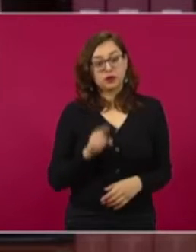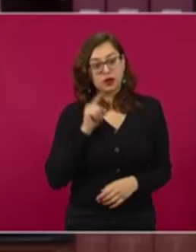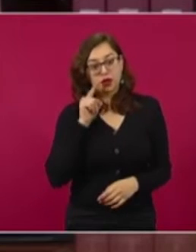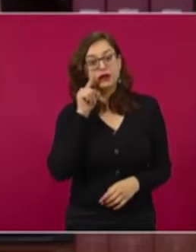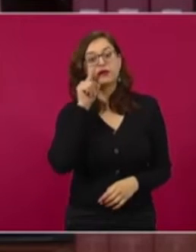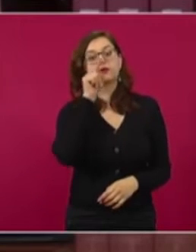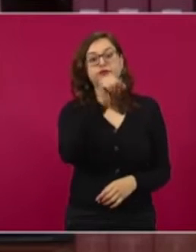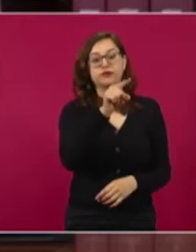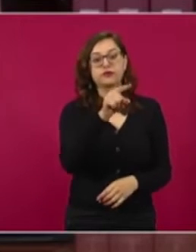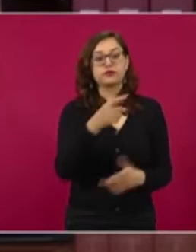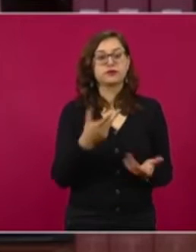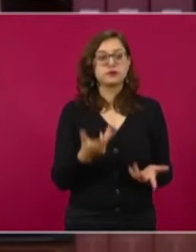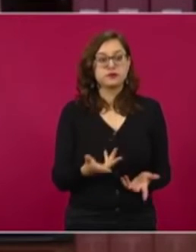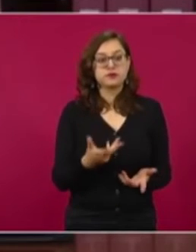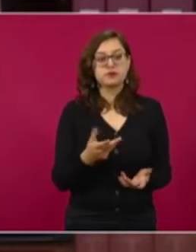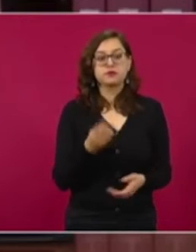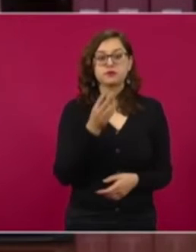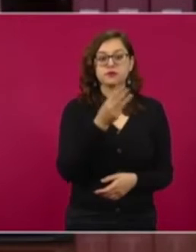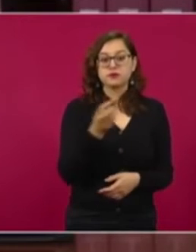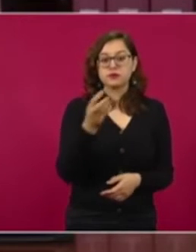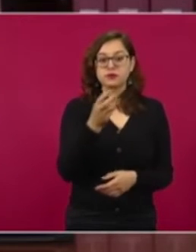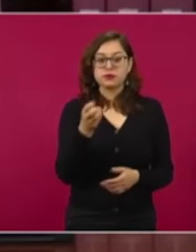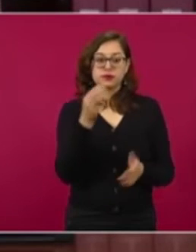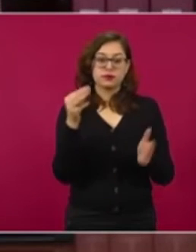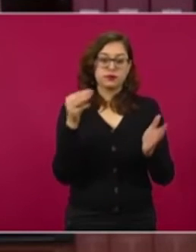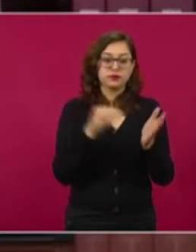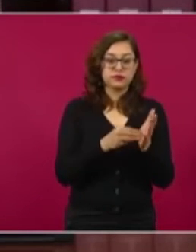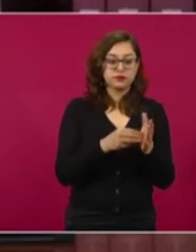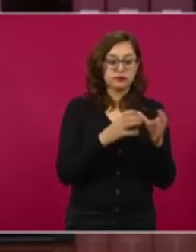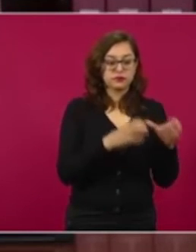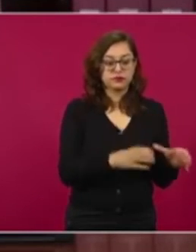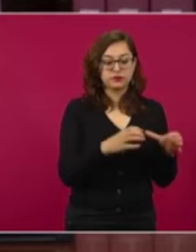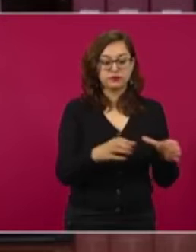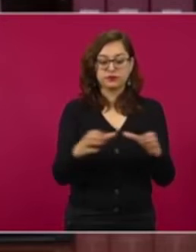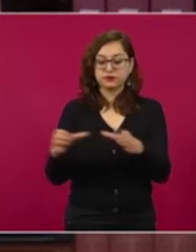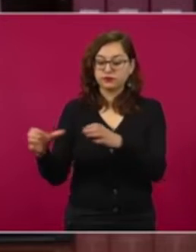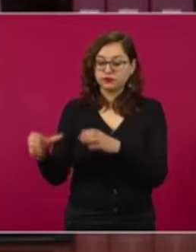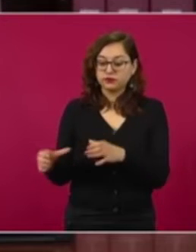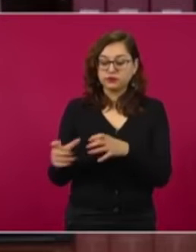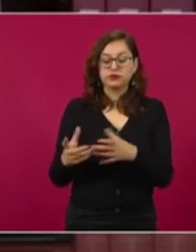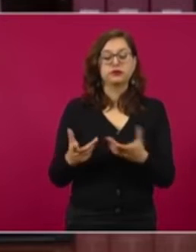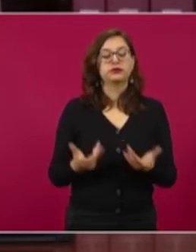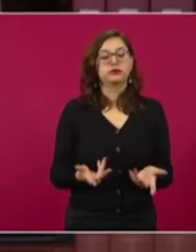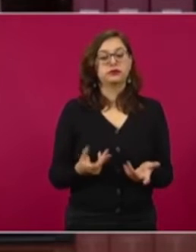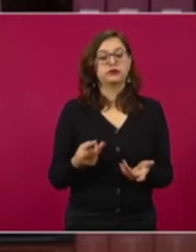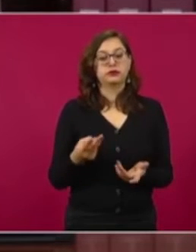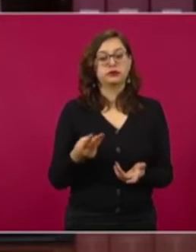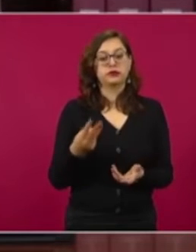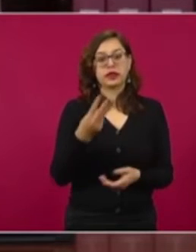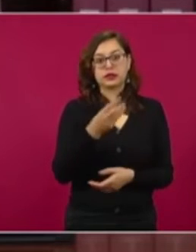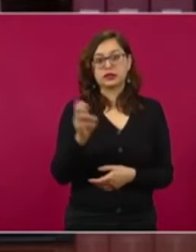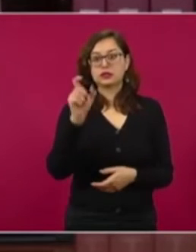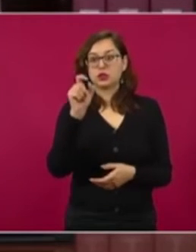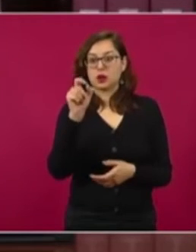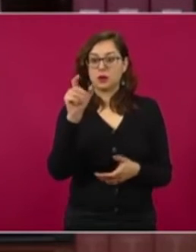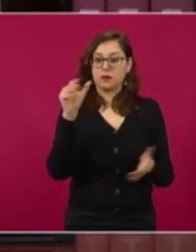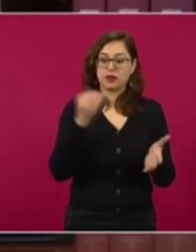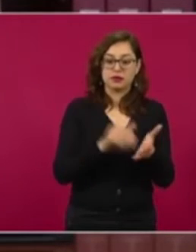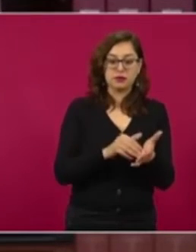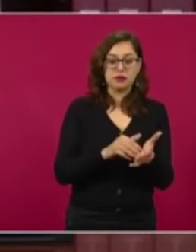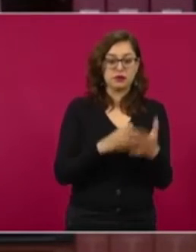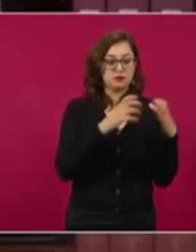procesando alrededor de 300,000 barriles. Dije ya que tienen capacidad para 320,000